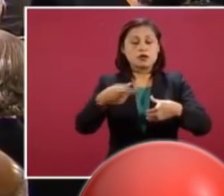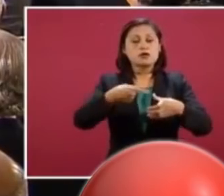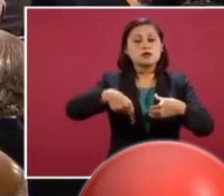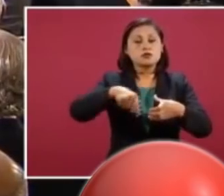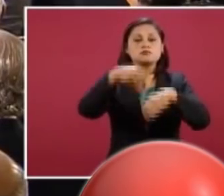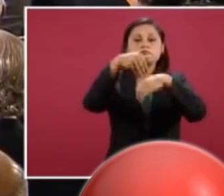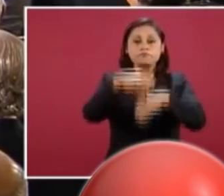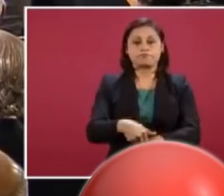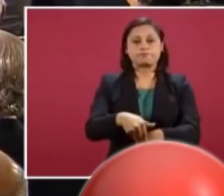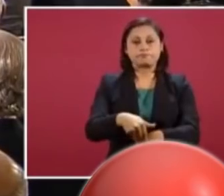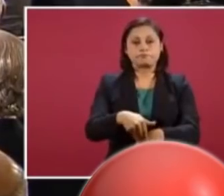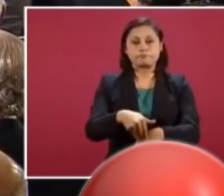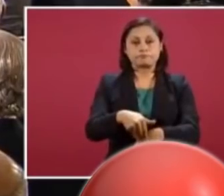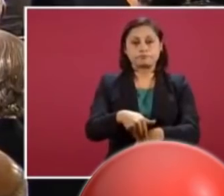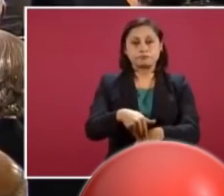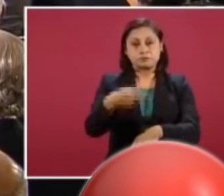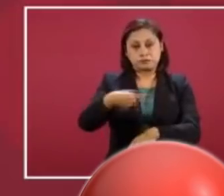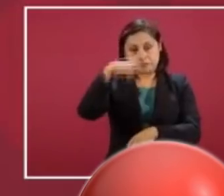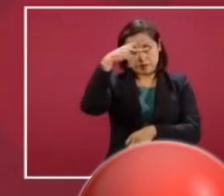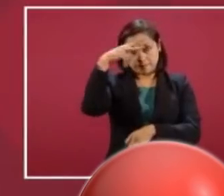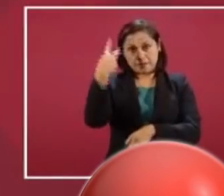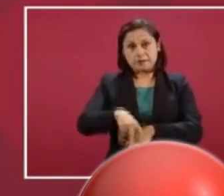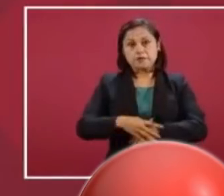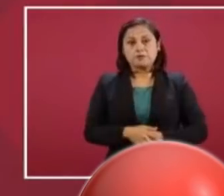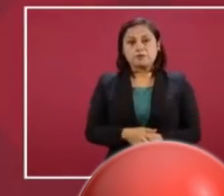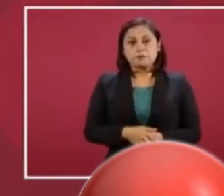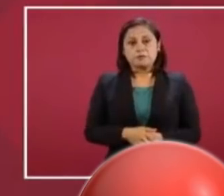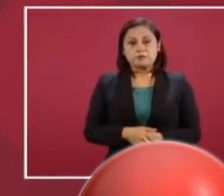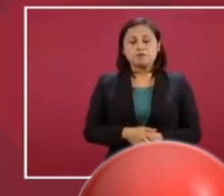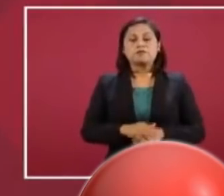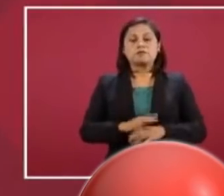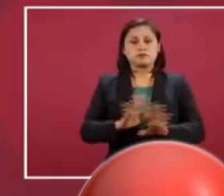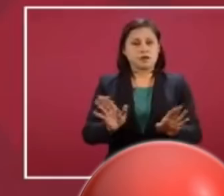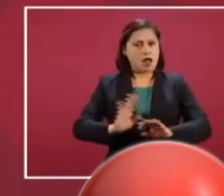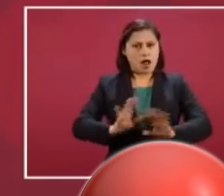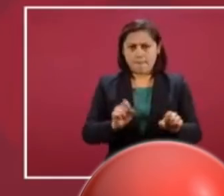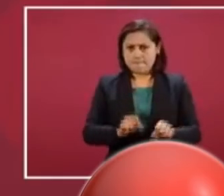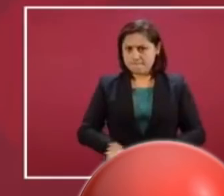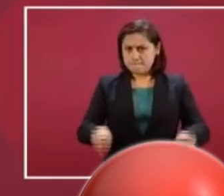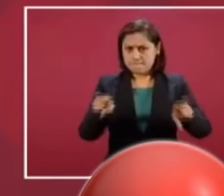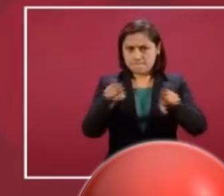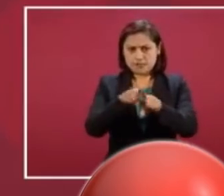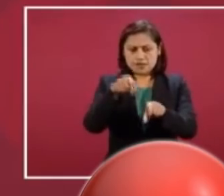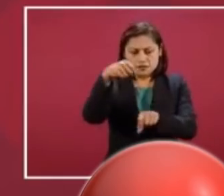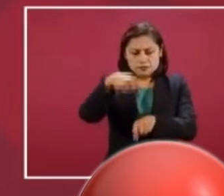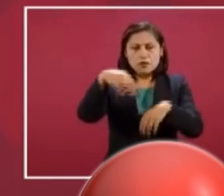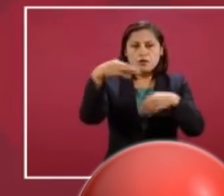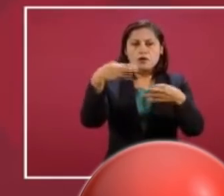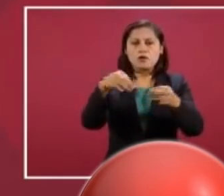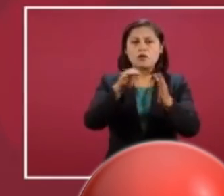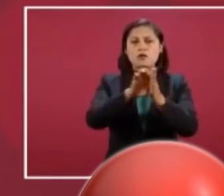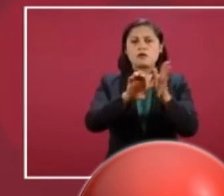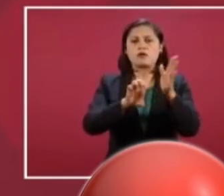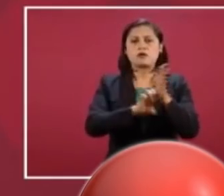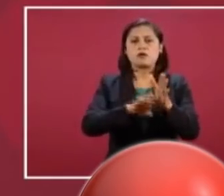Esto lo están haciendo ya en el mundo, se acaba de